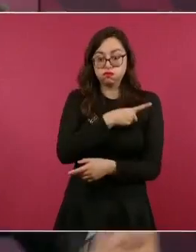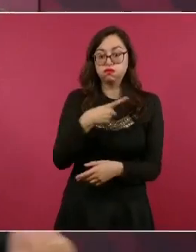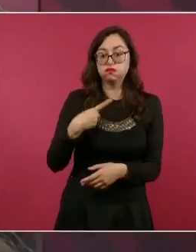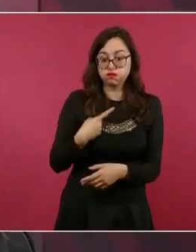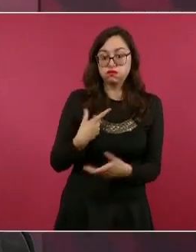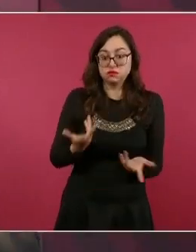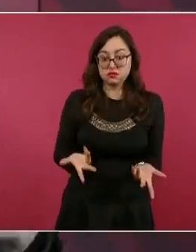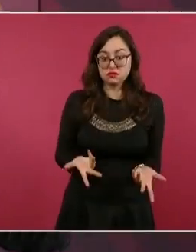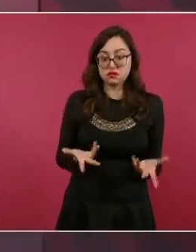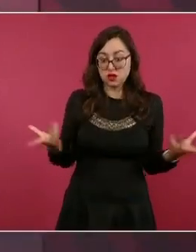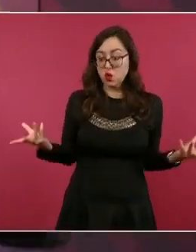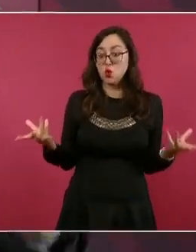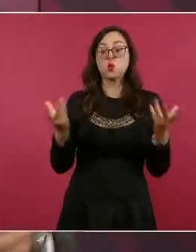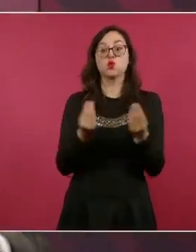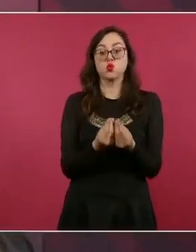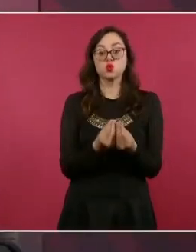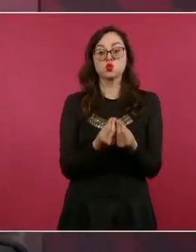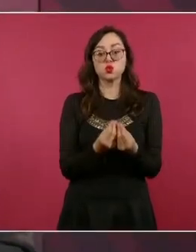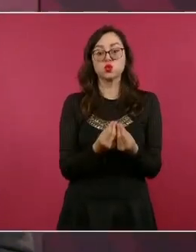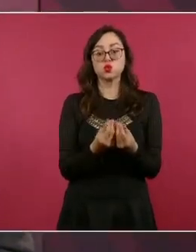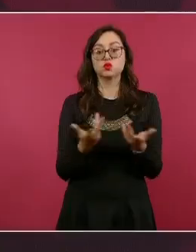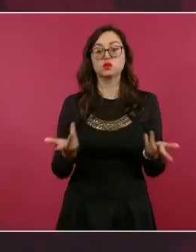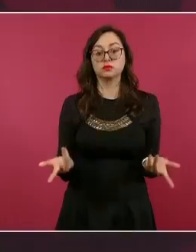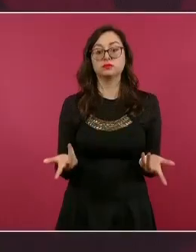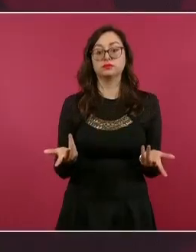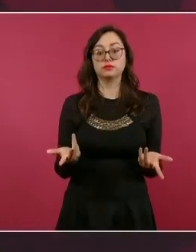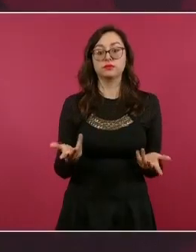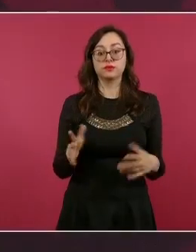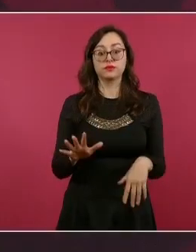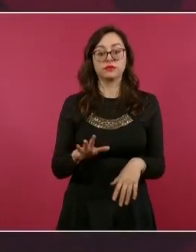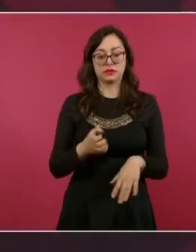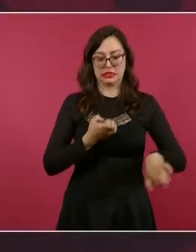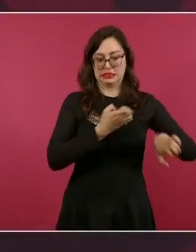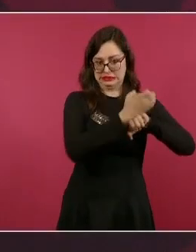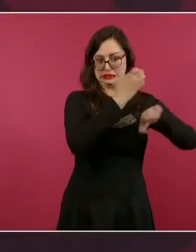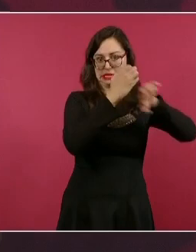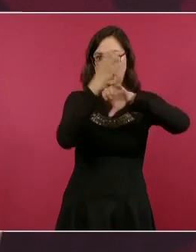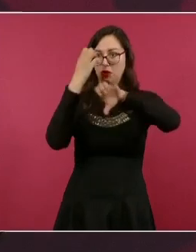se tienen que agrupar, porque además de los estados están las regiones,